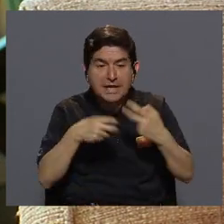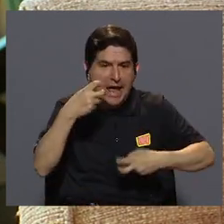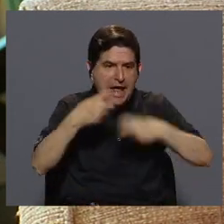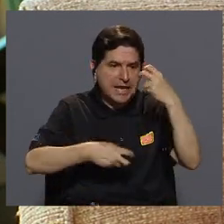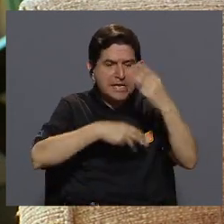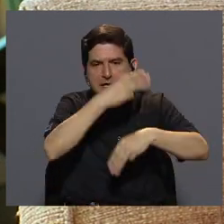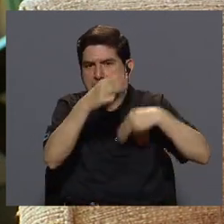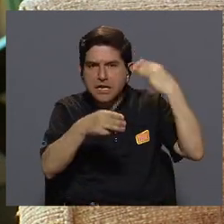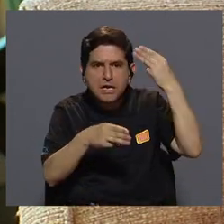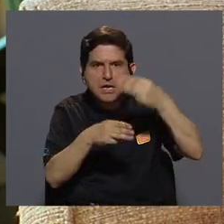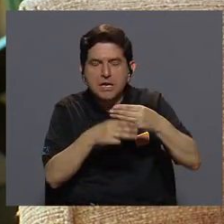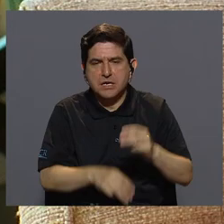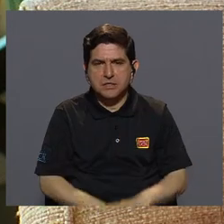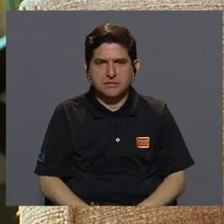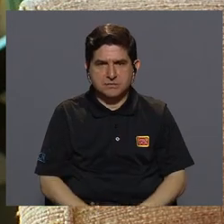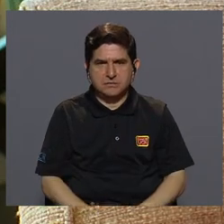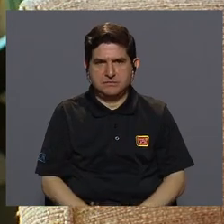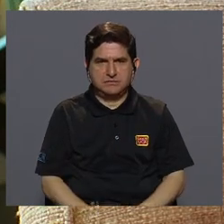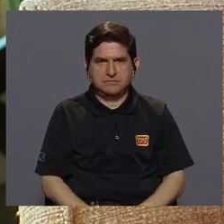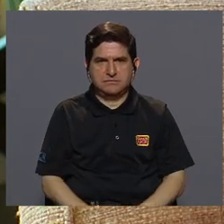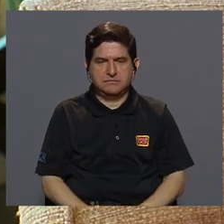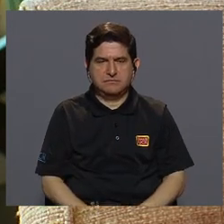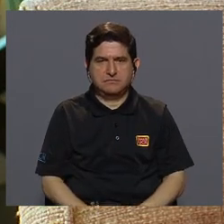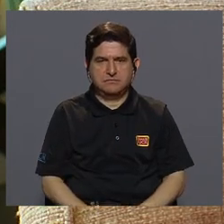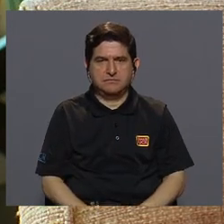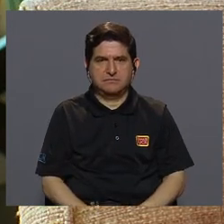una crisis mundial, hay una cosa